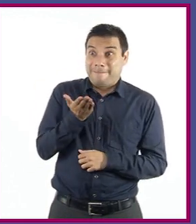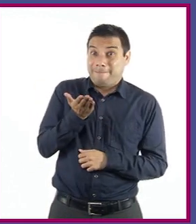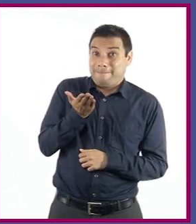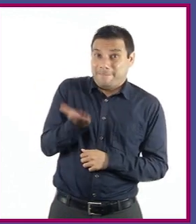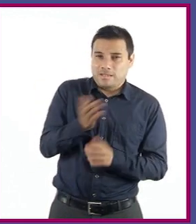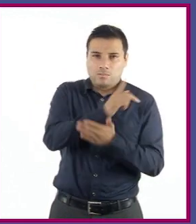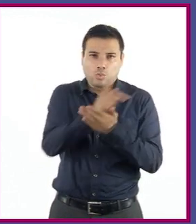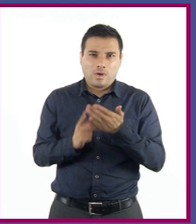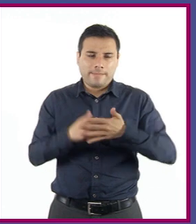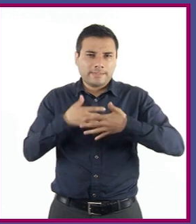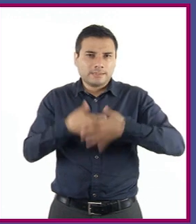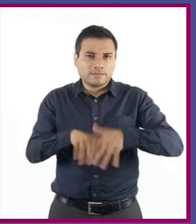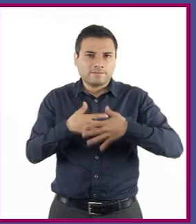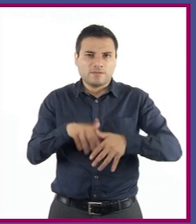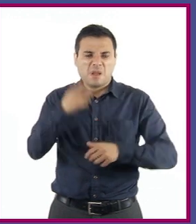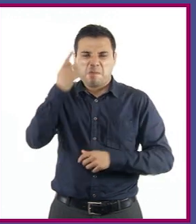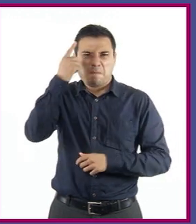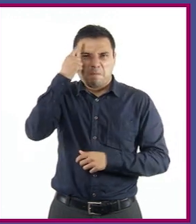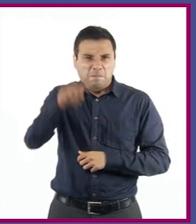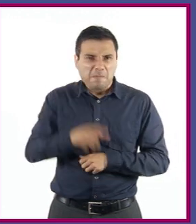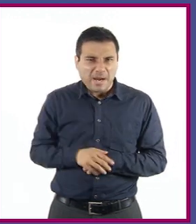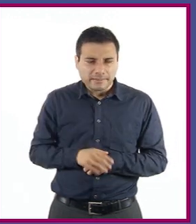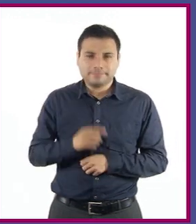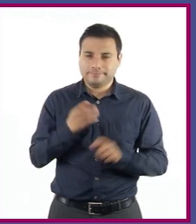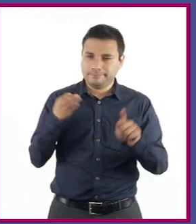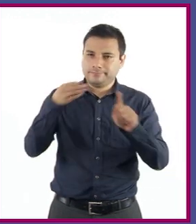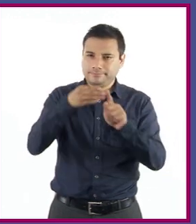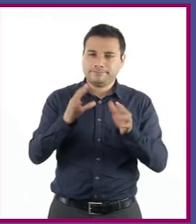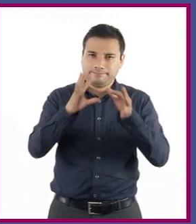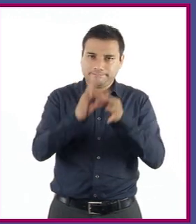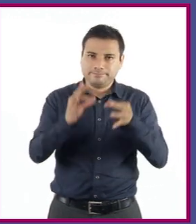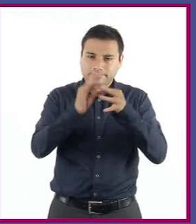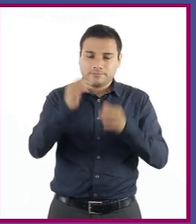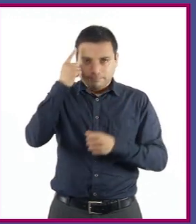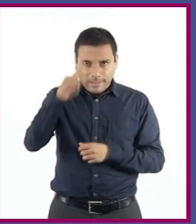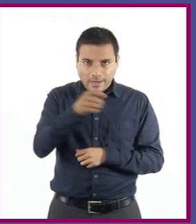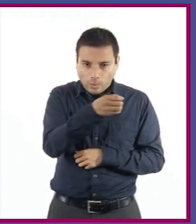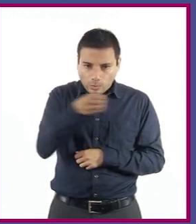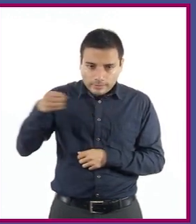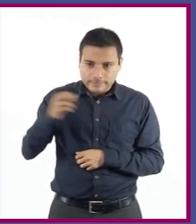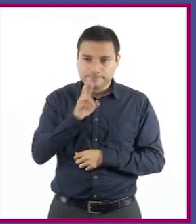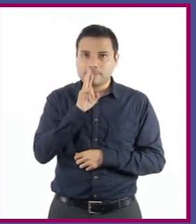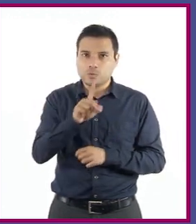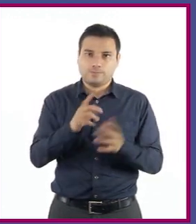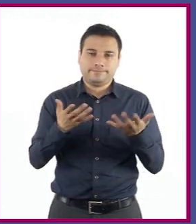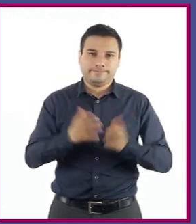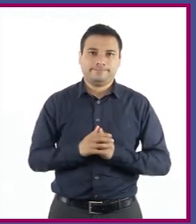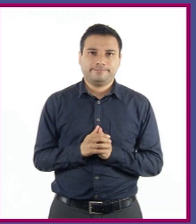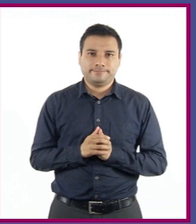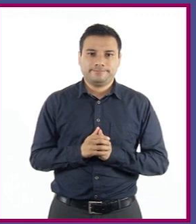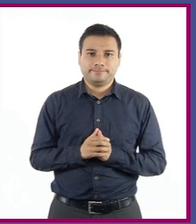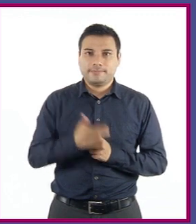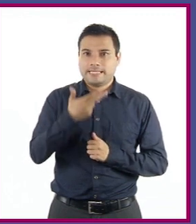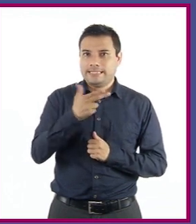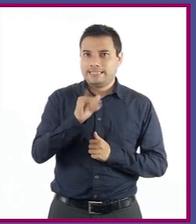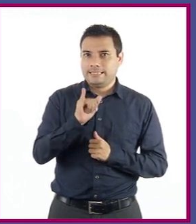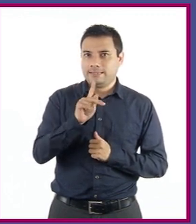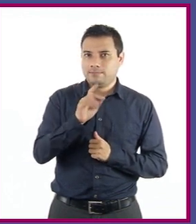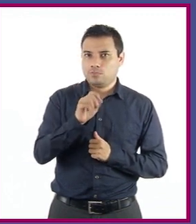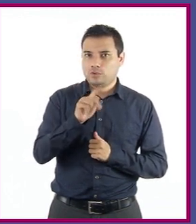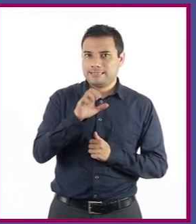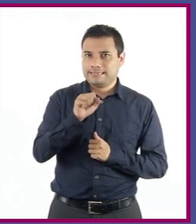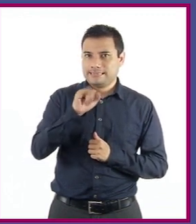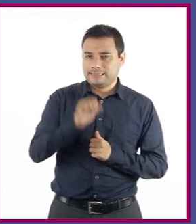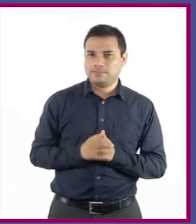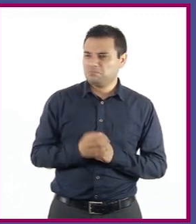del desfile, que en este caso es lograr una mejor organización. Hipótesis.